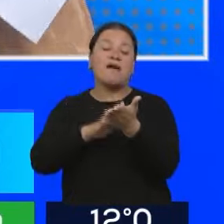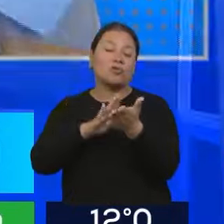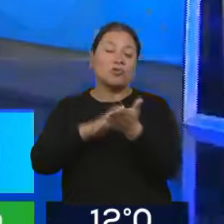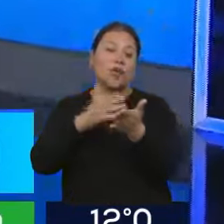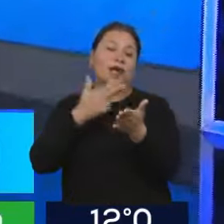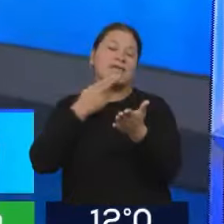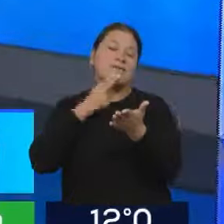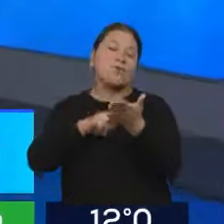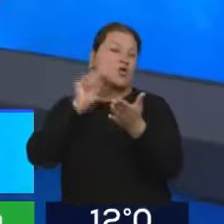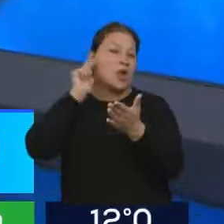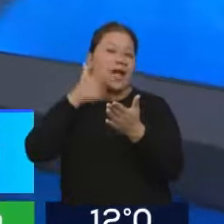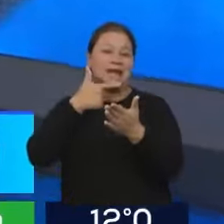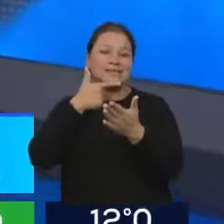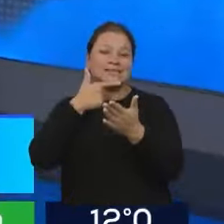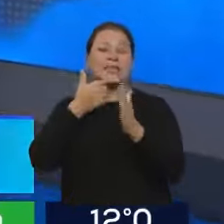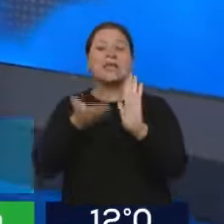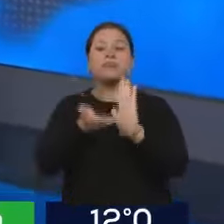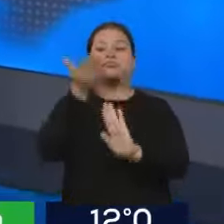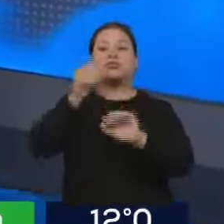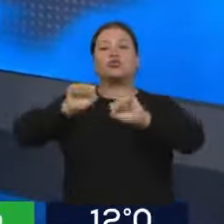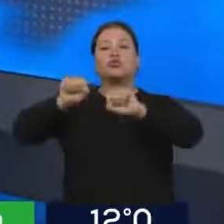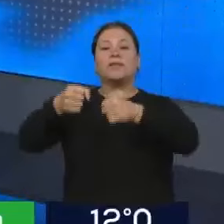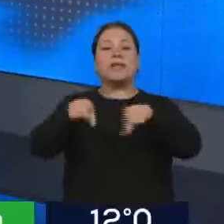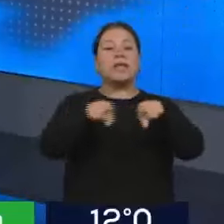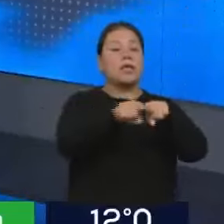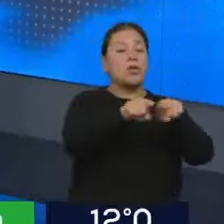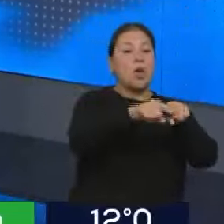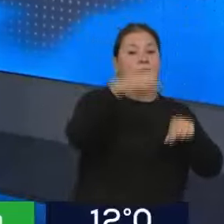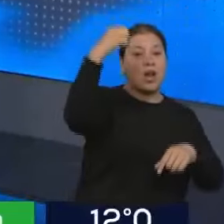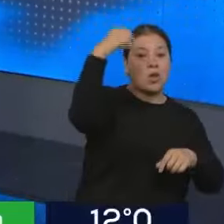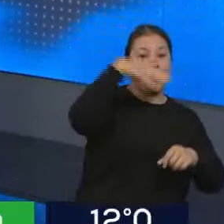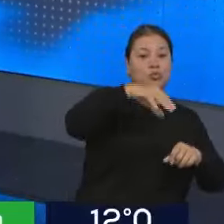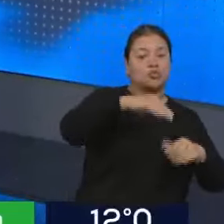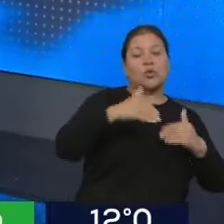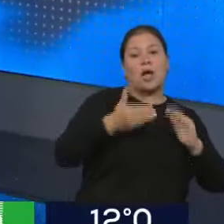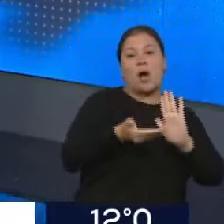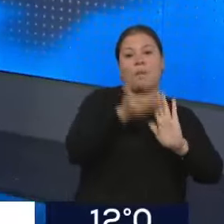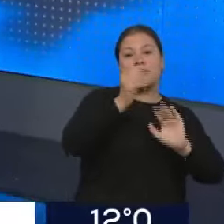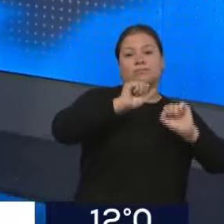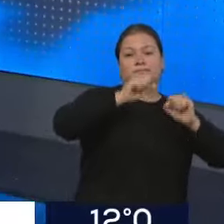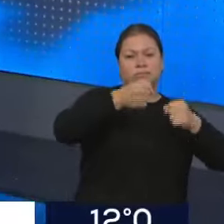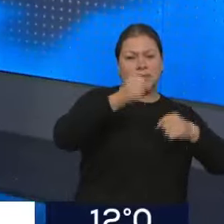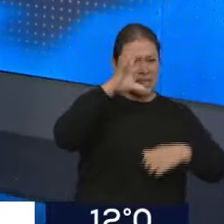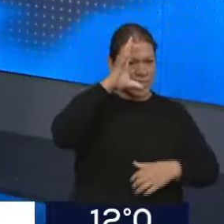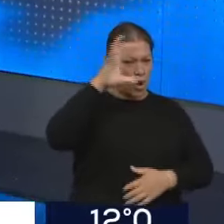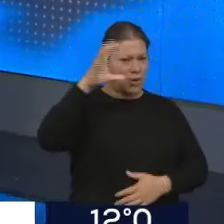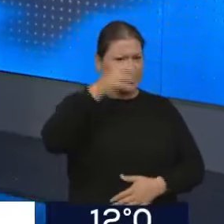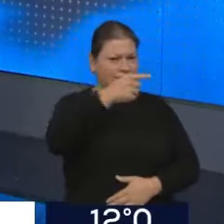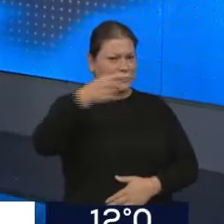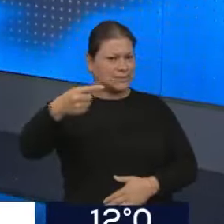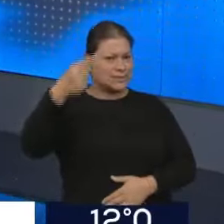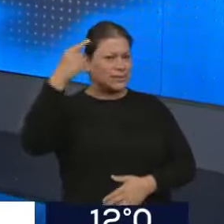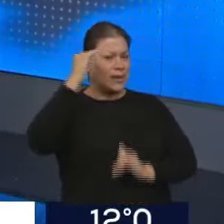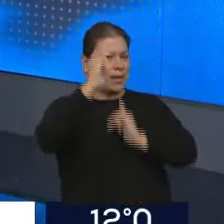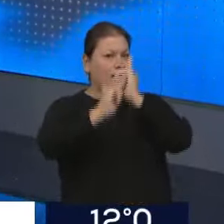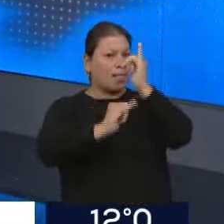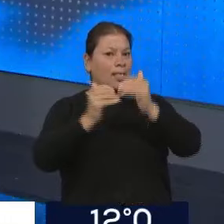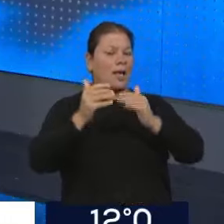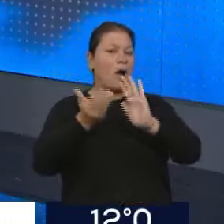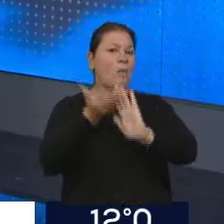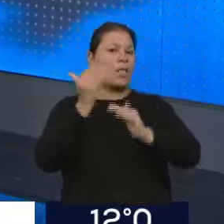luz. ¿Te acuerdas que la semana pasada dábamos cuenta que iban a postergarlo porque no quieren que impacte en